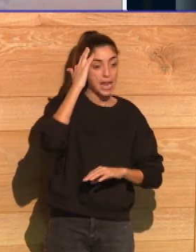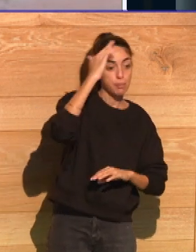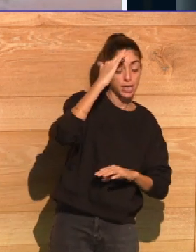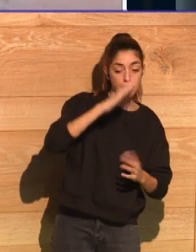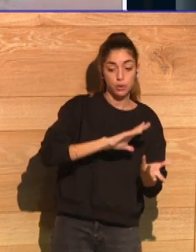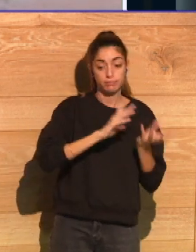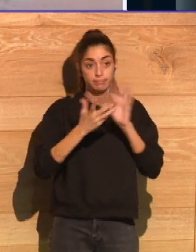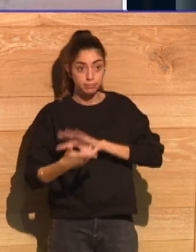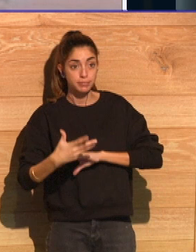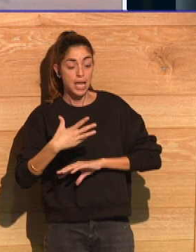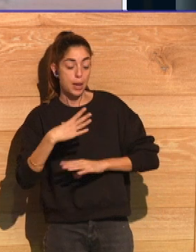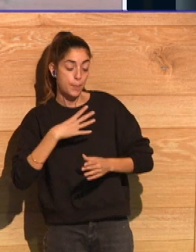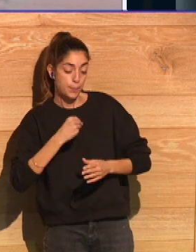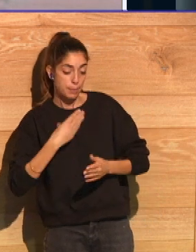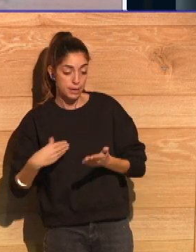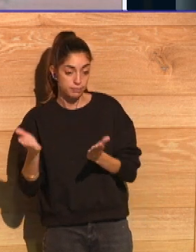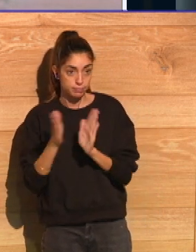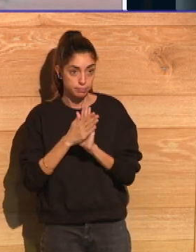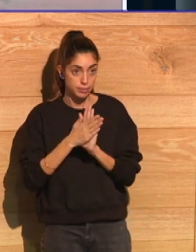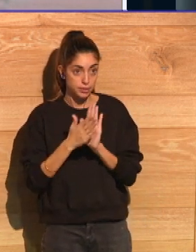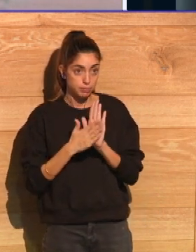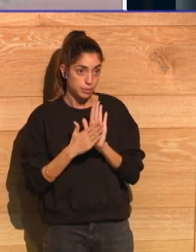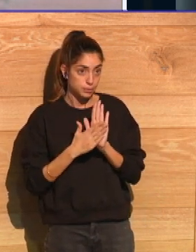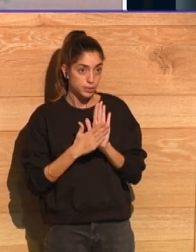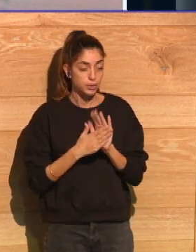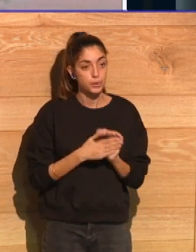Había momentos